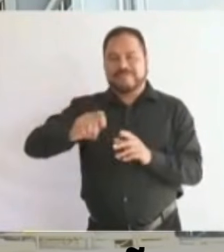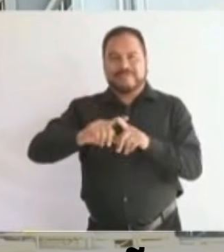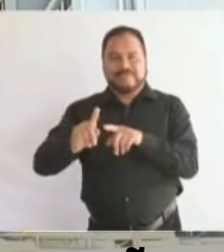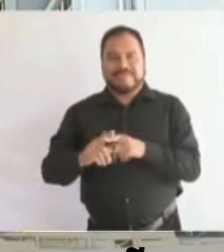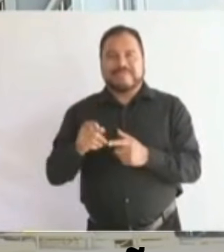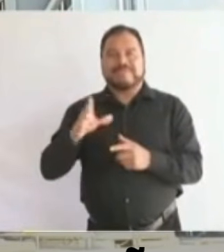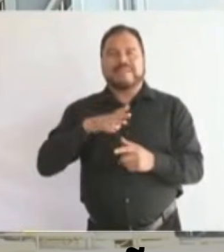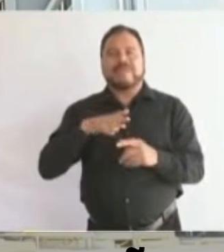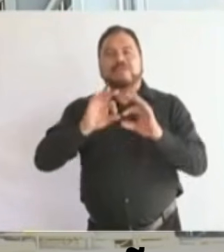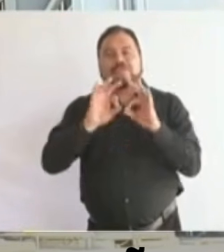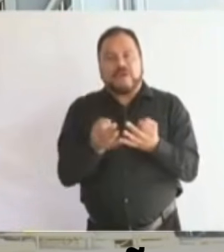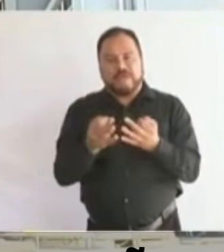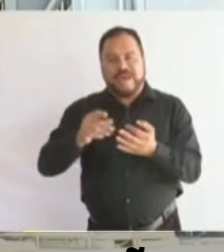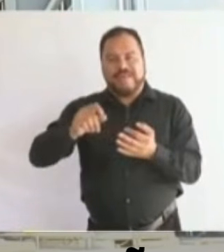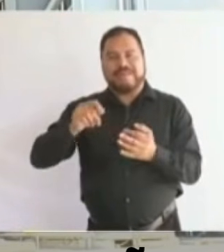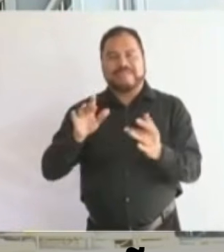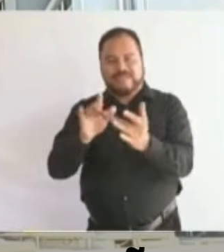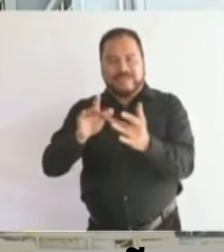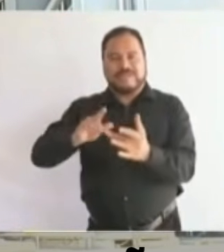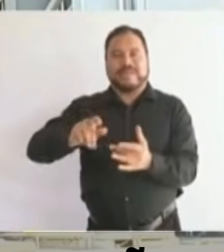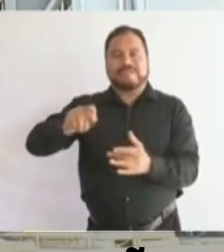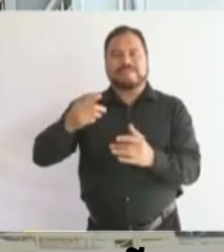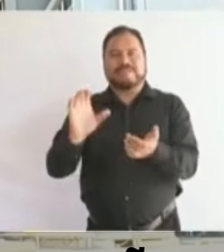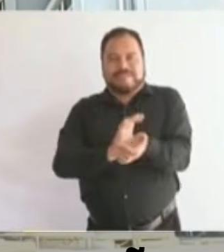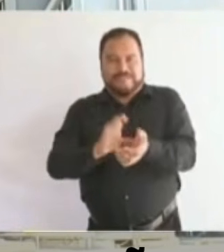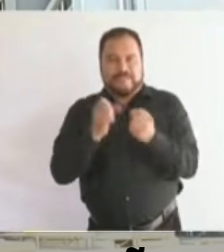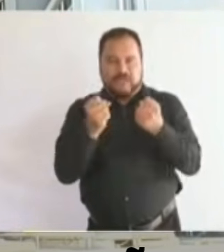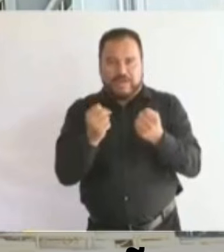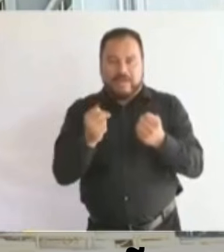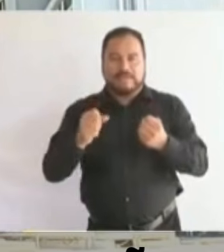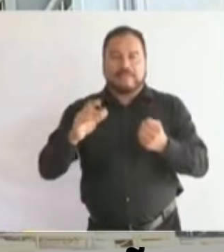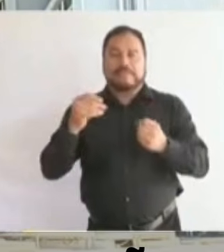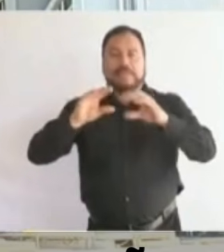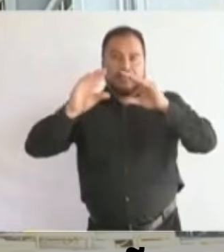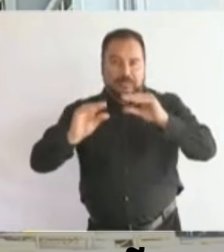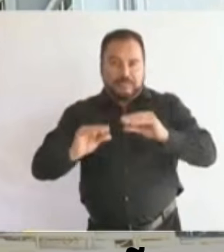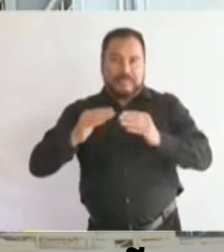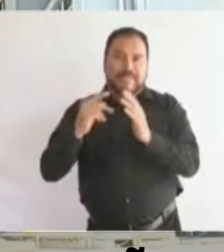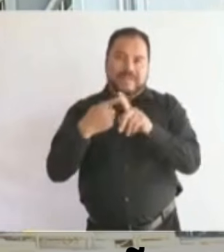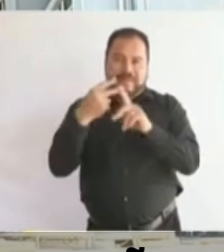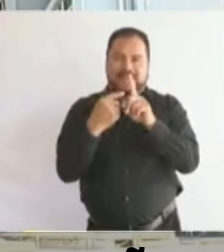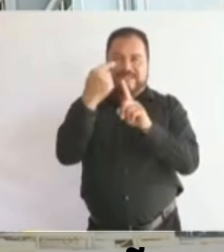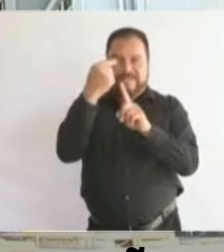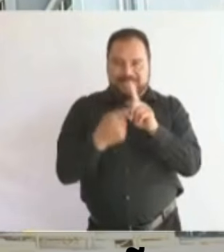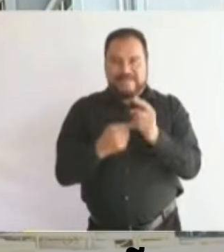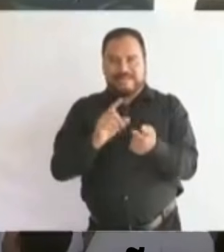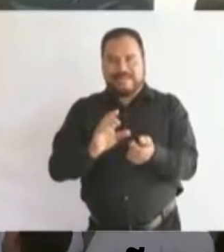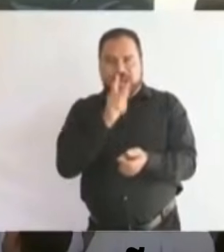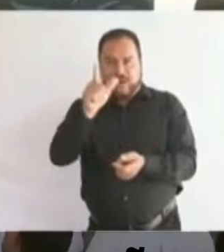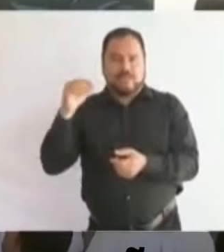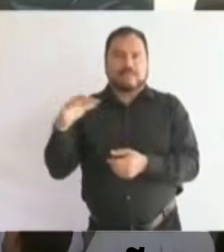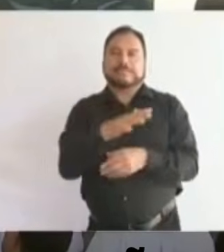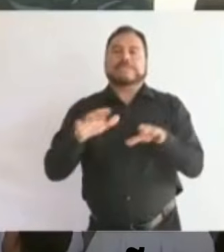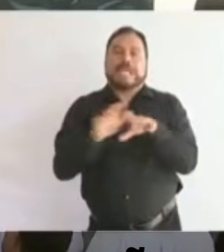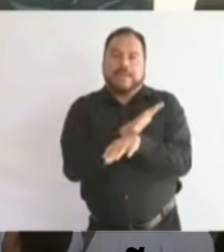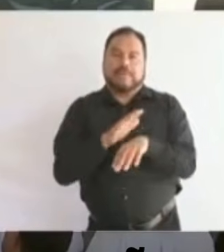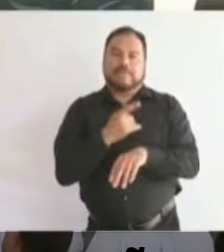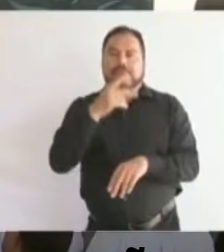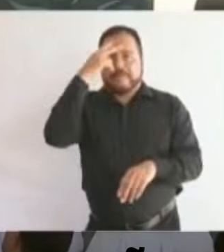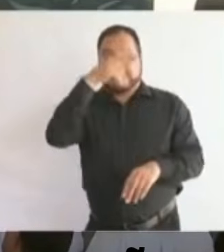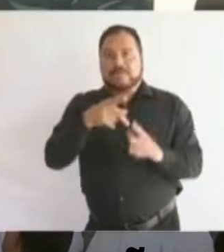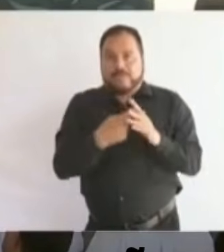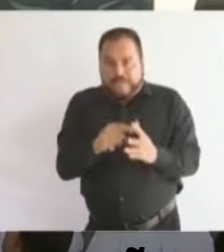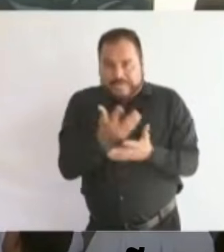hizo una labor muy importante para unificar el voltaje en todo el país, gracias a que hubo una empresa del Estado mexicano, de la